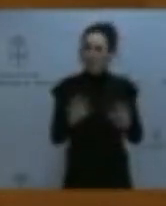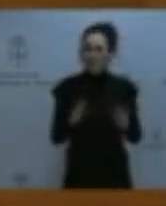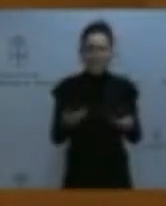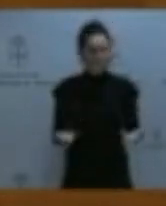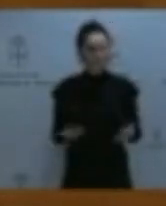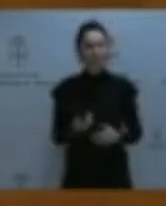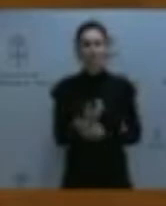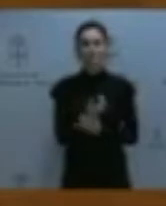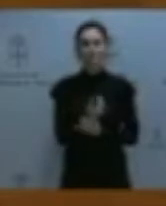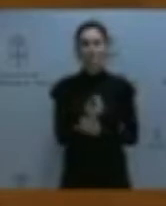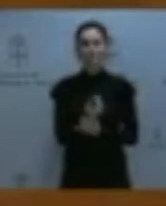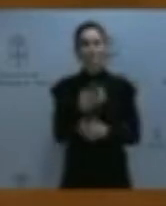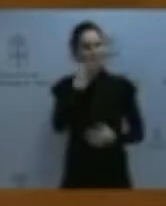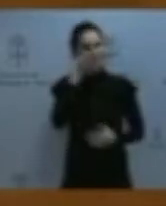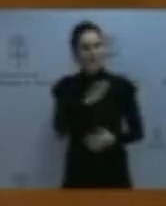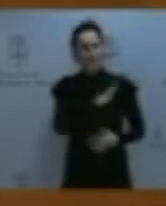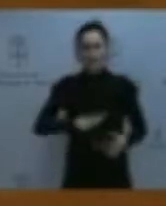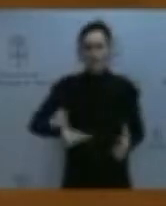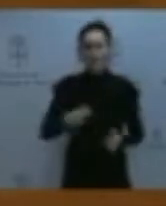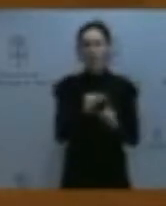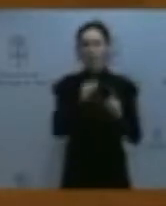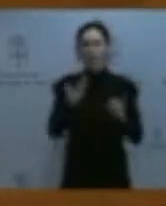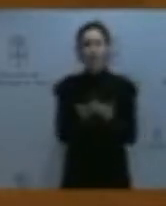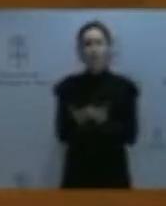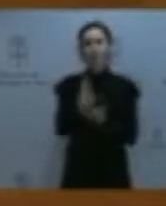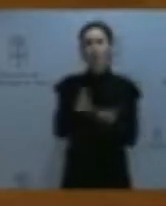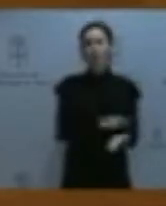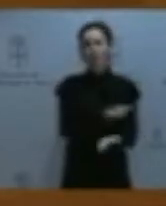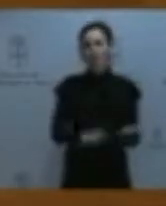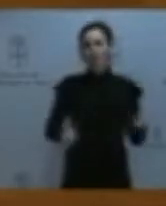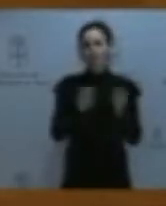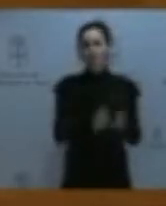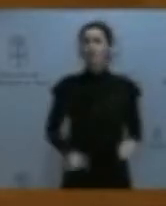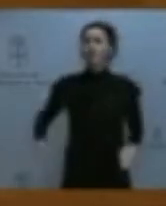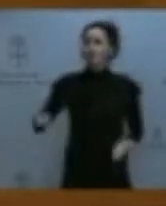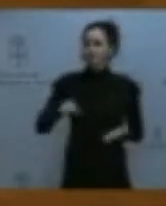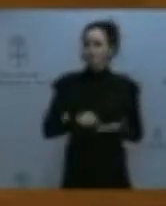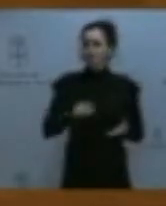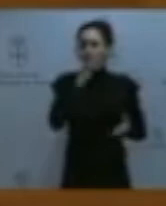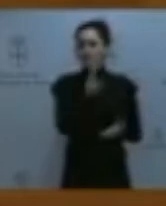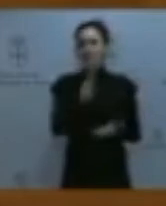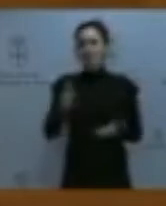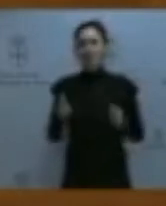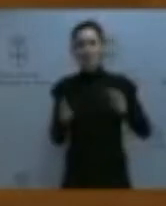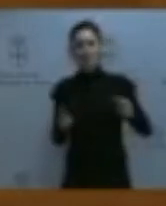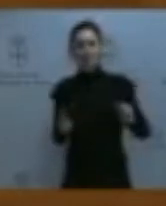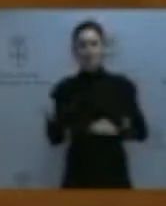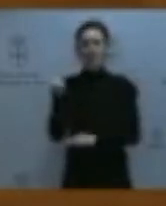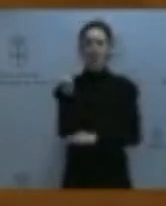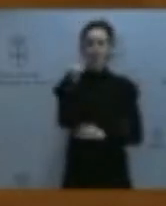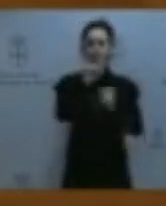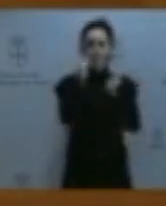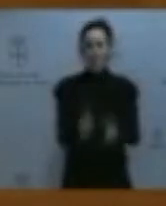la realidad es que mientras Foro propone la supresión de un impuesto, sus aliados electorales del Partido Popular, que apoyaron el presupuesto de